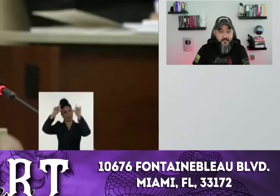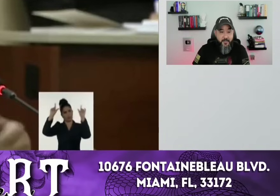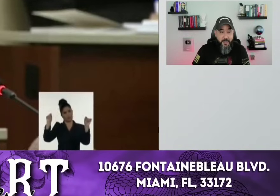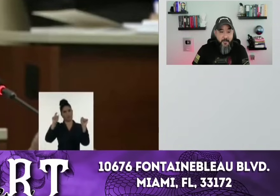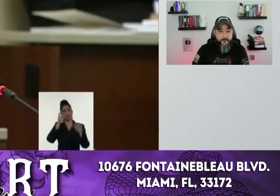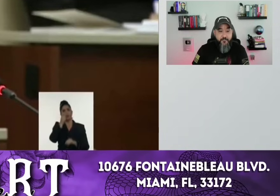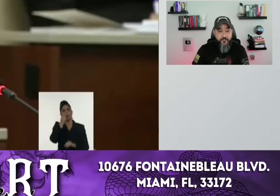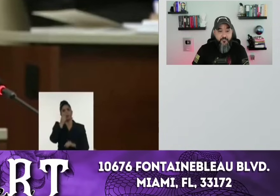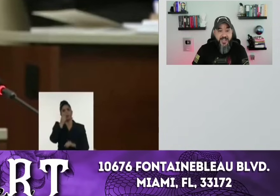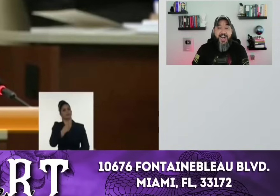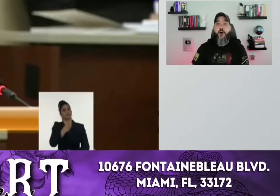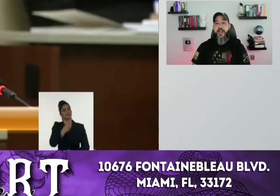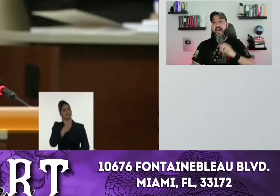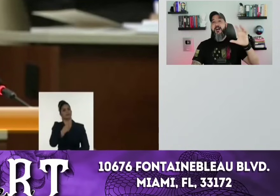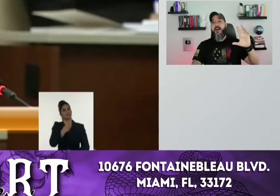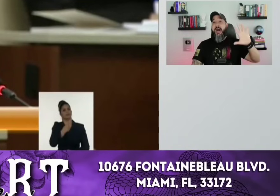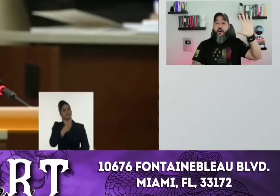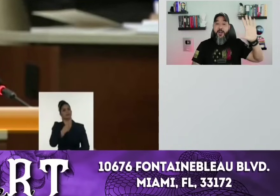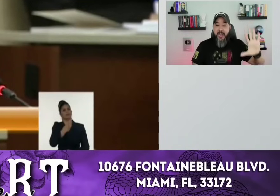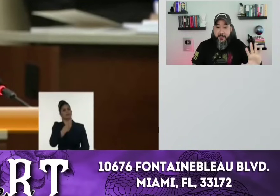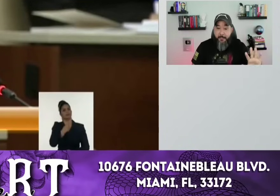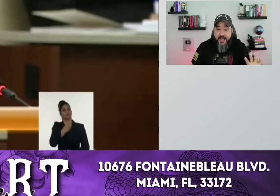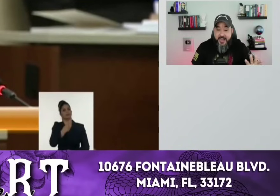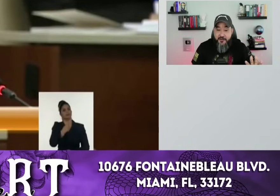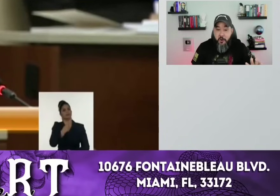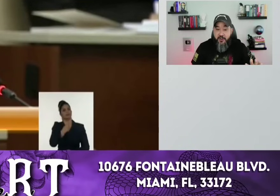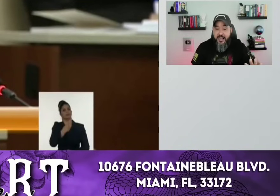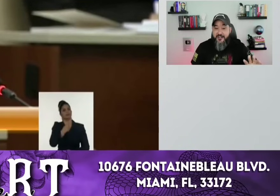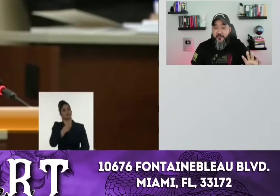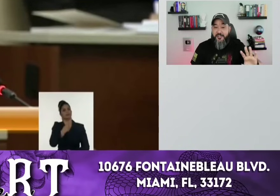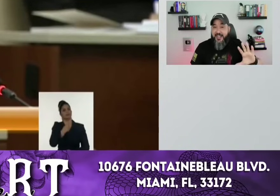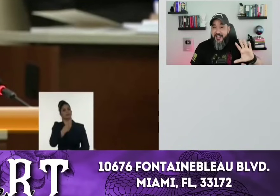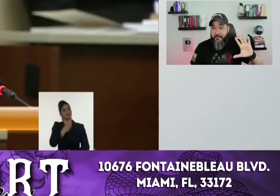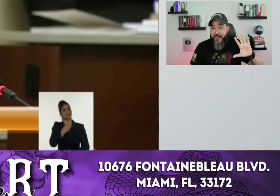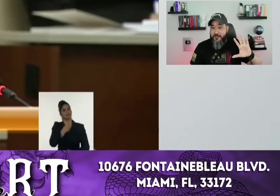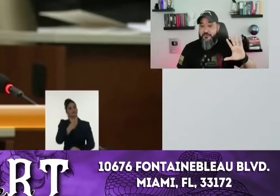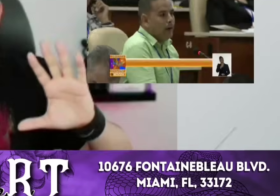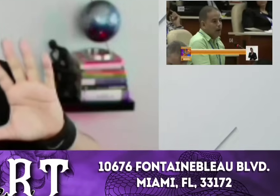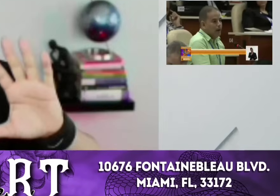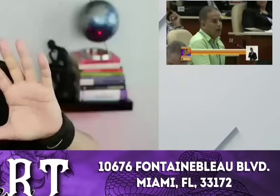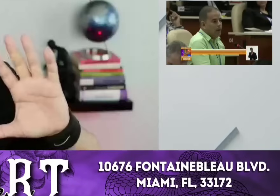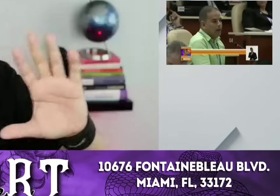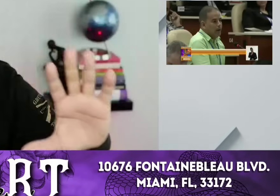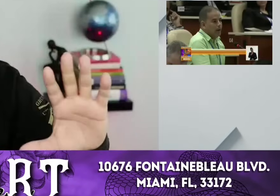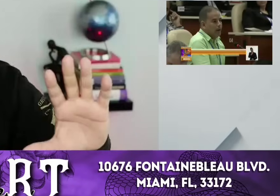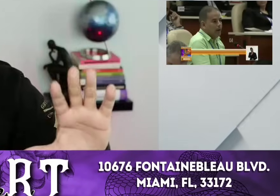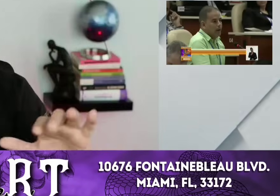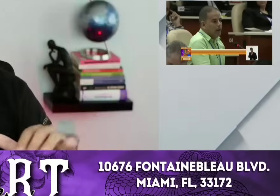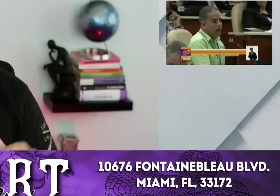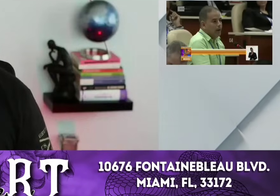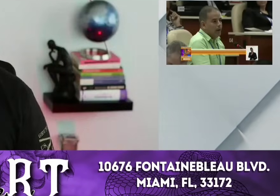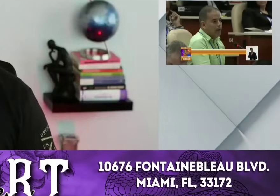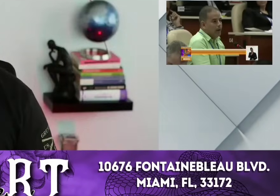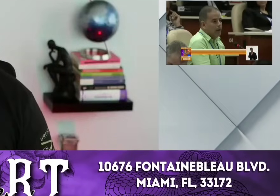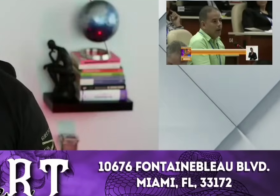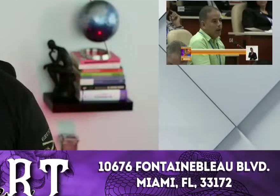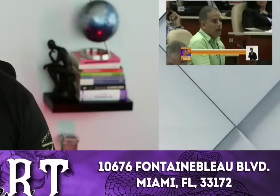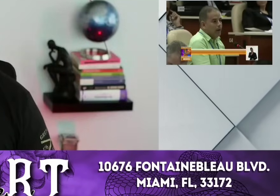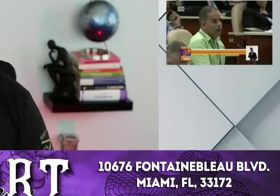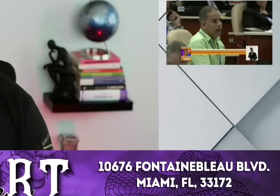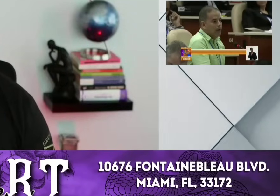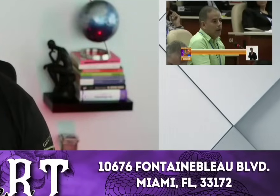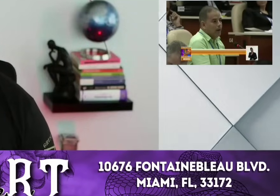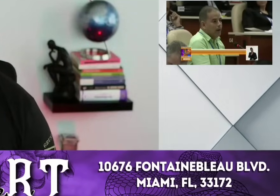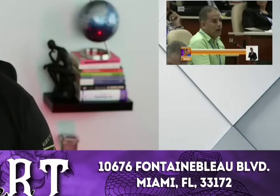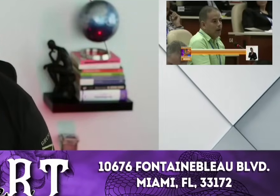manera en que comunicamos ahora ahora esperen no crean ustedes pausa un segundito no crean ustedes que